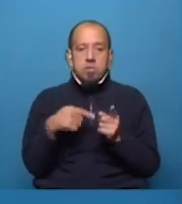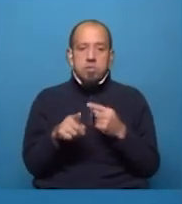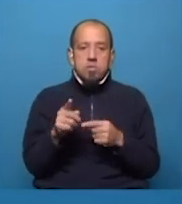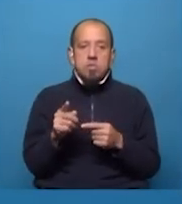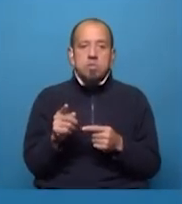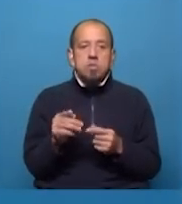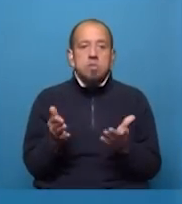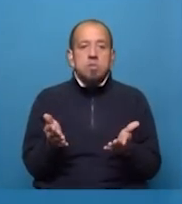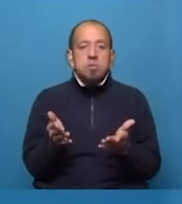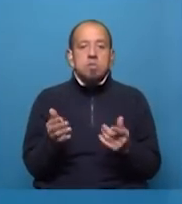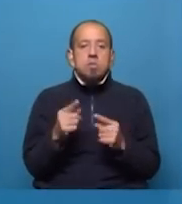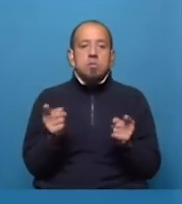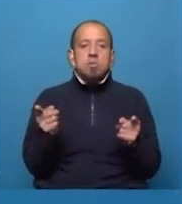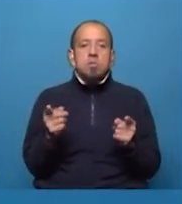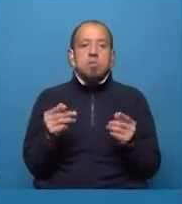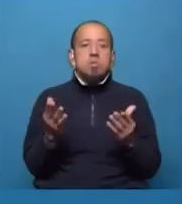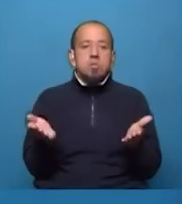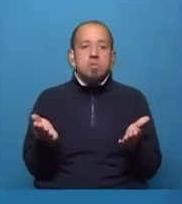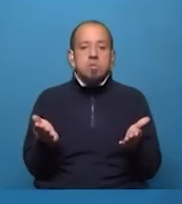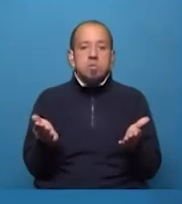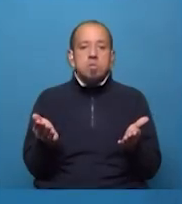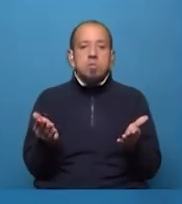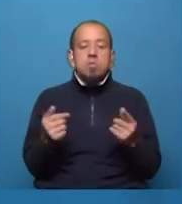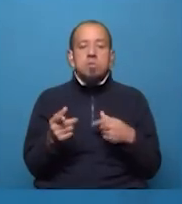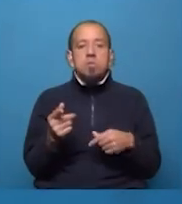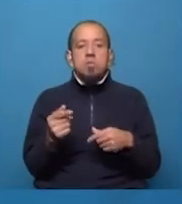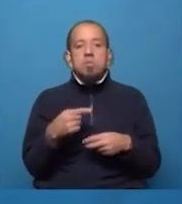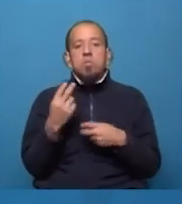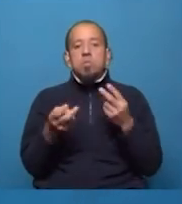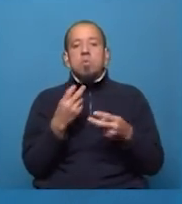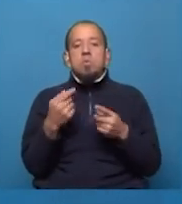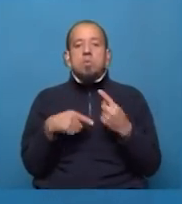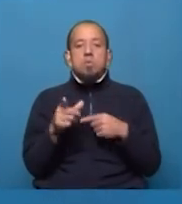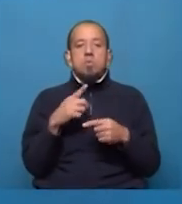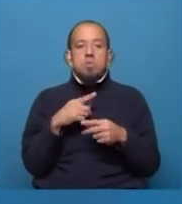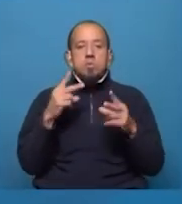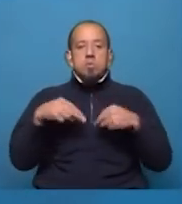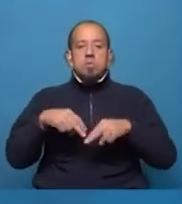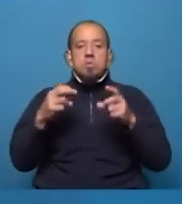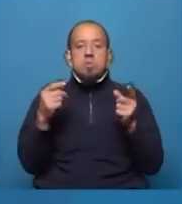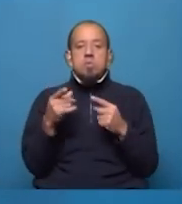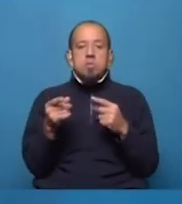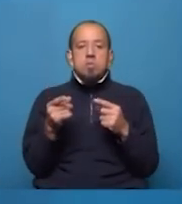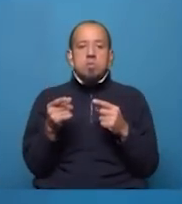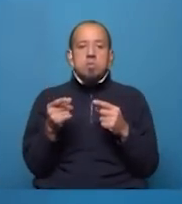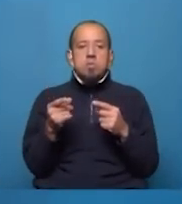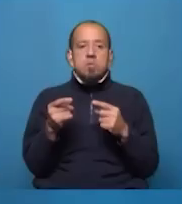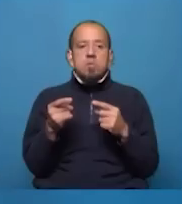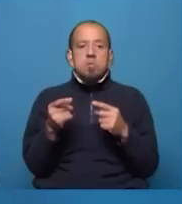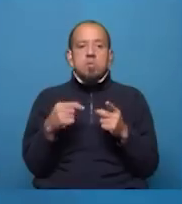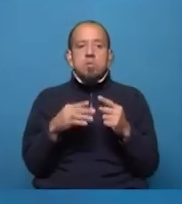si vos no tenés por actividad si no salís a la búsqueda del caso y investigarlo y a meterte y enterarte